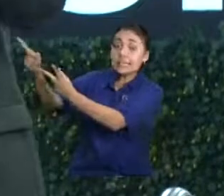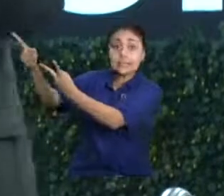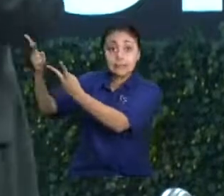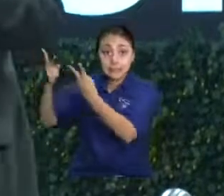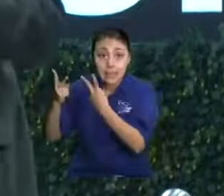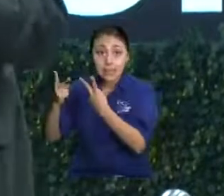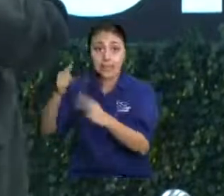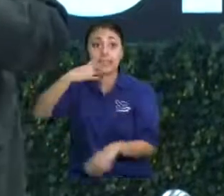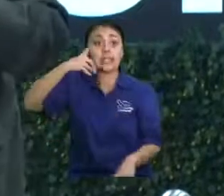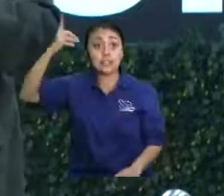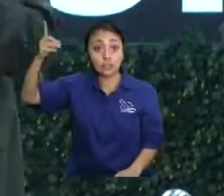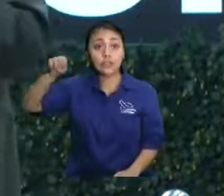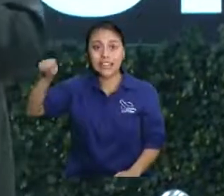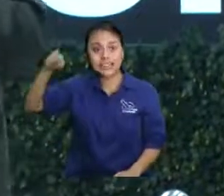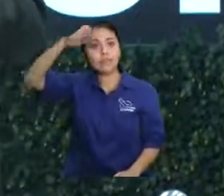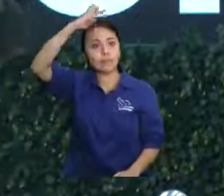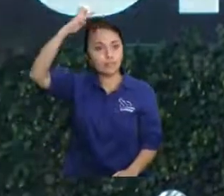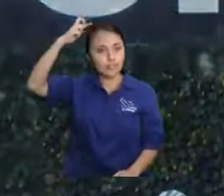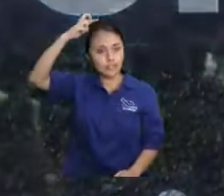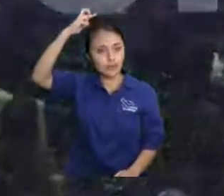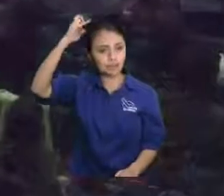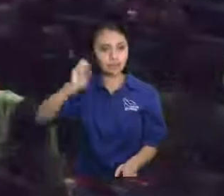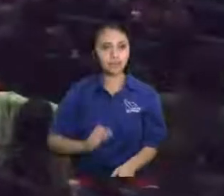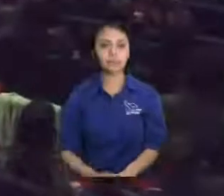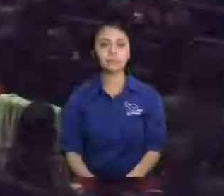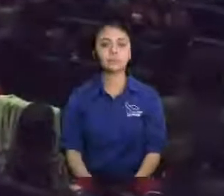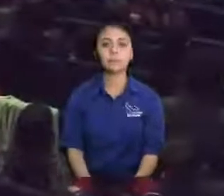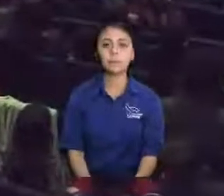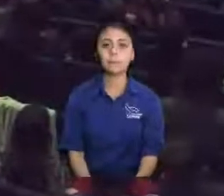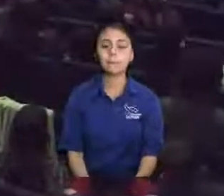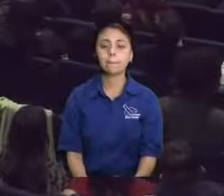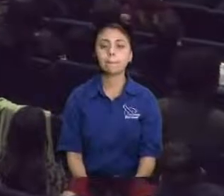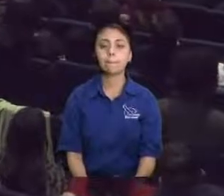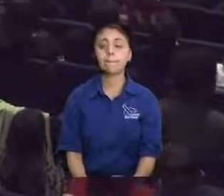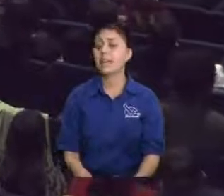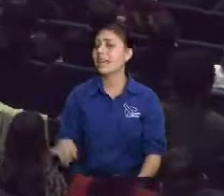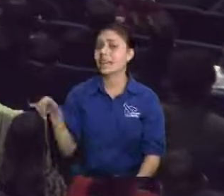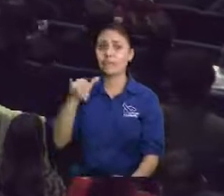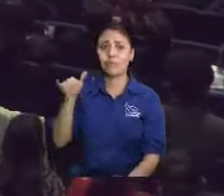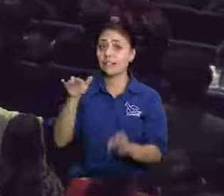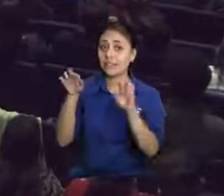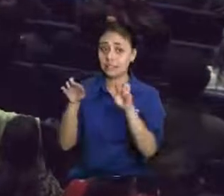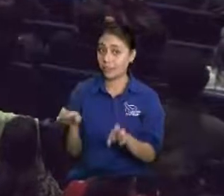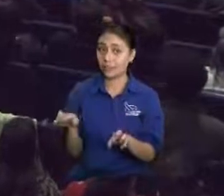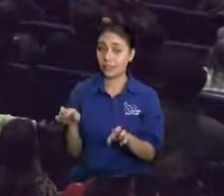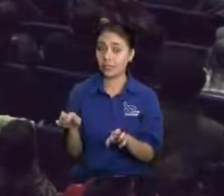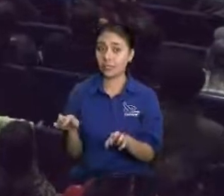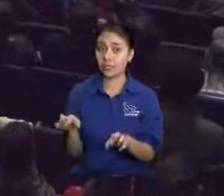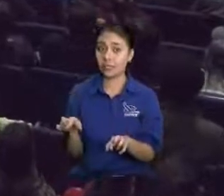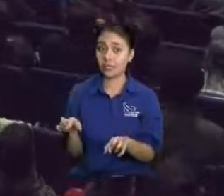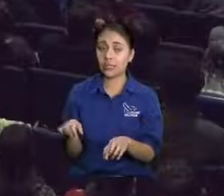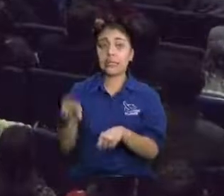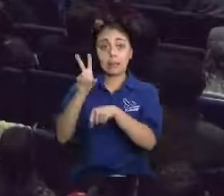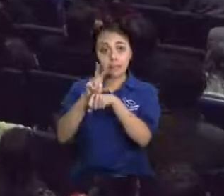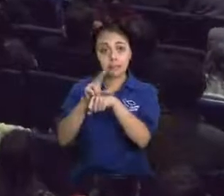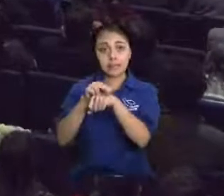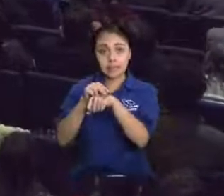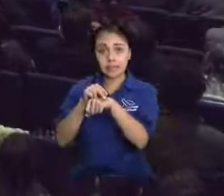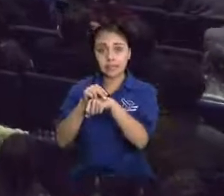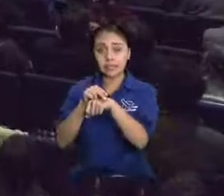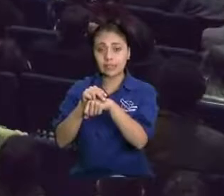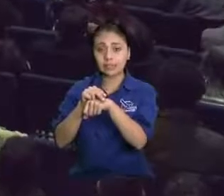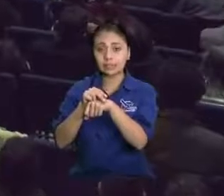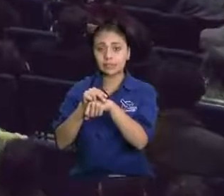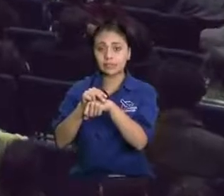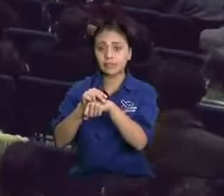dame discernimiento, por favor. Igual que el que va a ser utilizado en las profecías está buscando a Dios, el que tiene el micrófono debería estar, Señor,